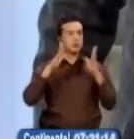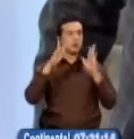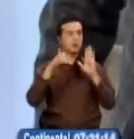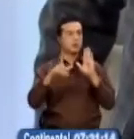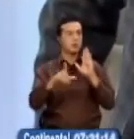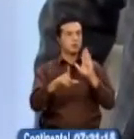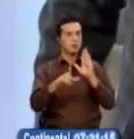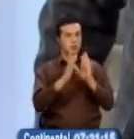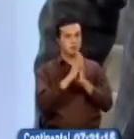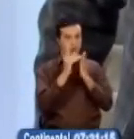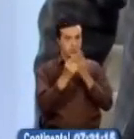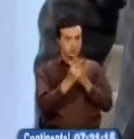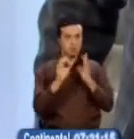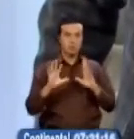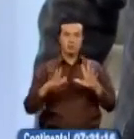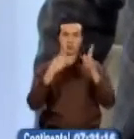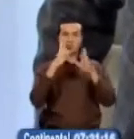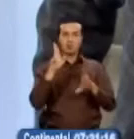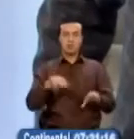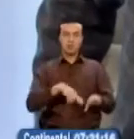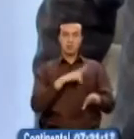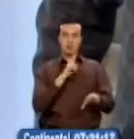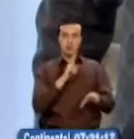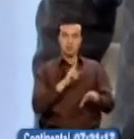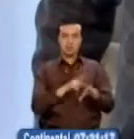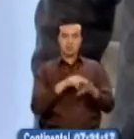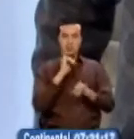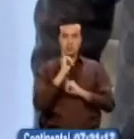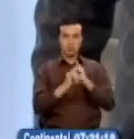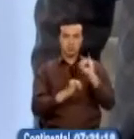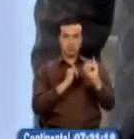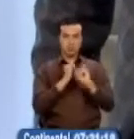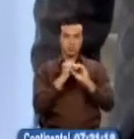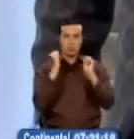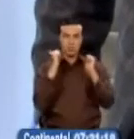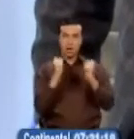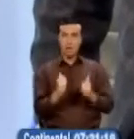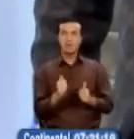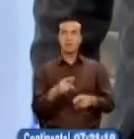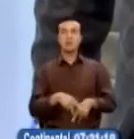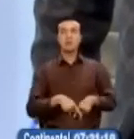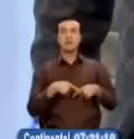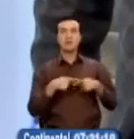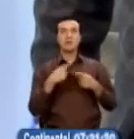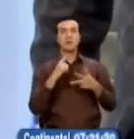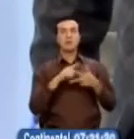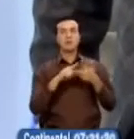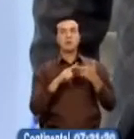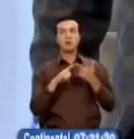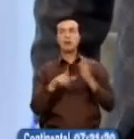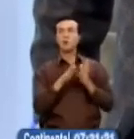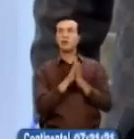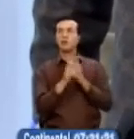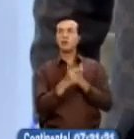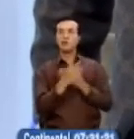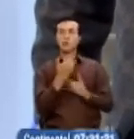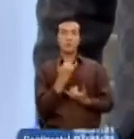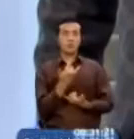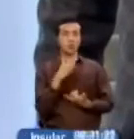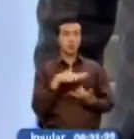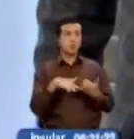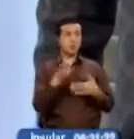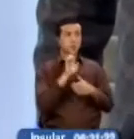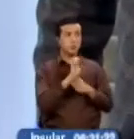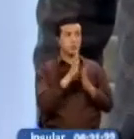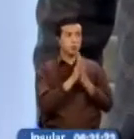festival nacional y velocidad internacional de artes vivas pero me quiero centrar en el libro los libros que en el correr son